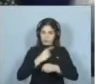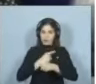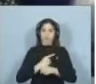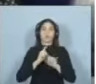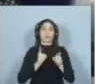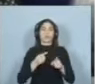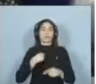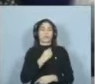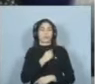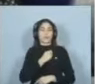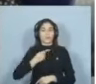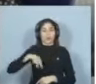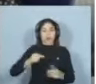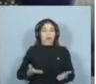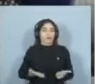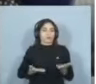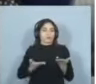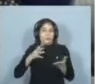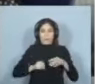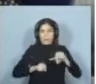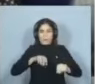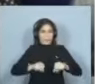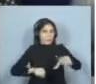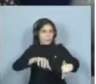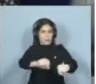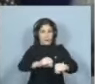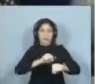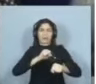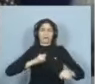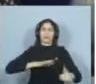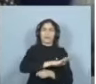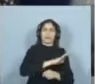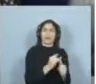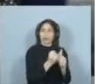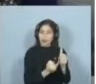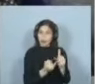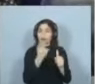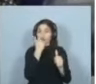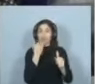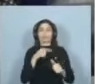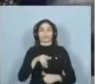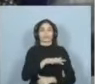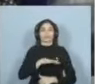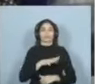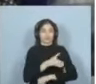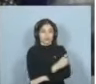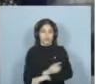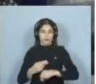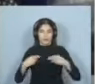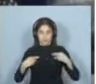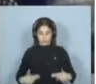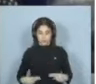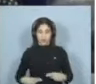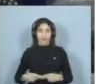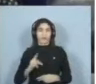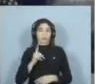su impacto en los derechos humanos. Además, en vista de los altos índices de violencia en contextos electorales, urgimos